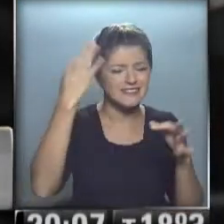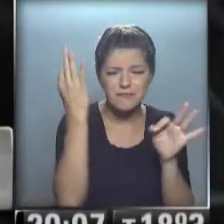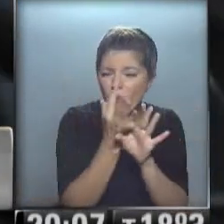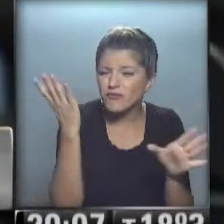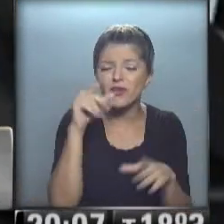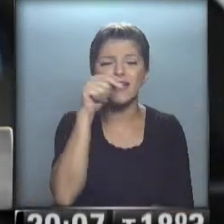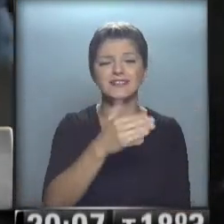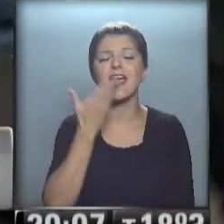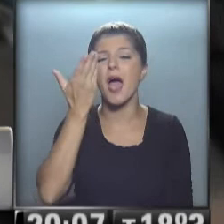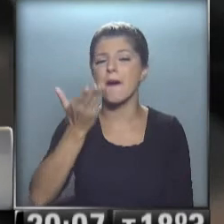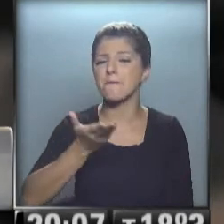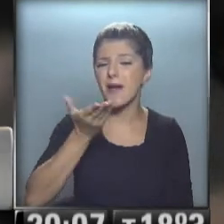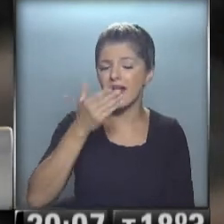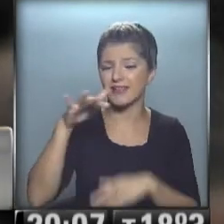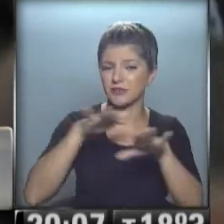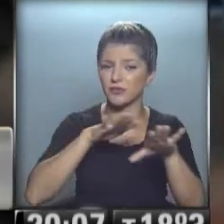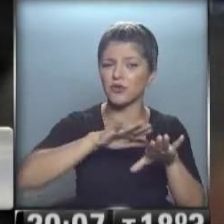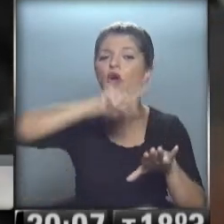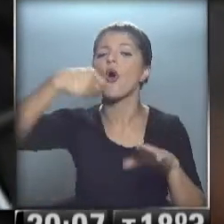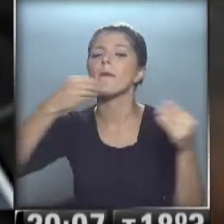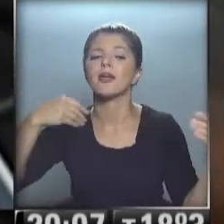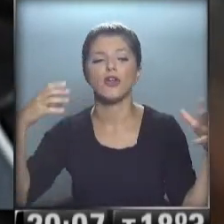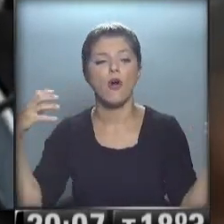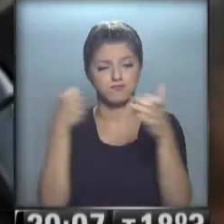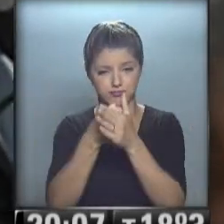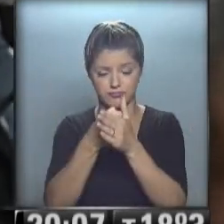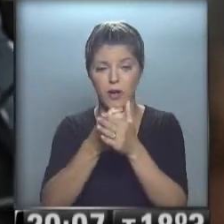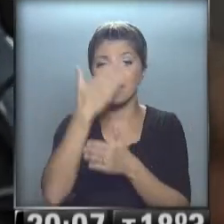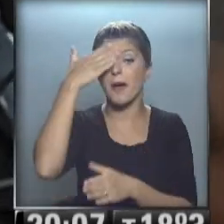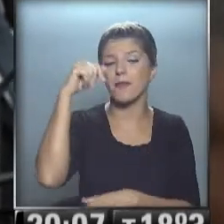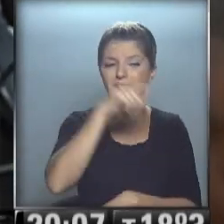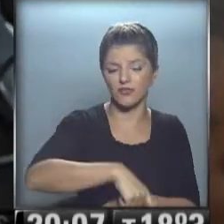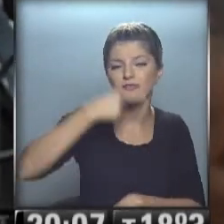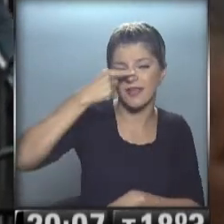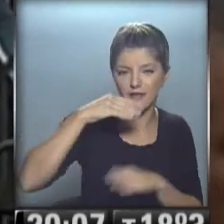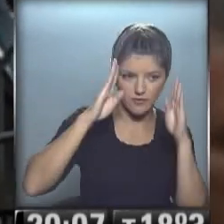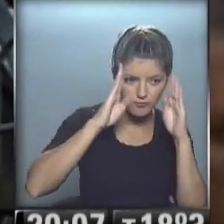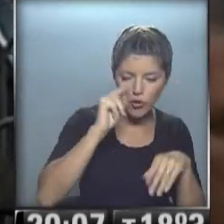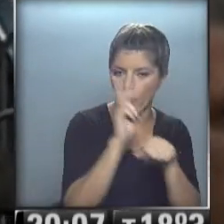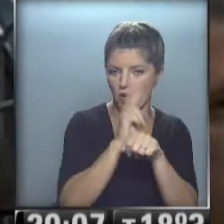las condiciones que generaron la tragedia para licuarla de acuerdo a sus intereses.